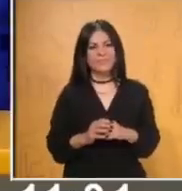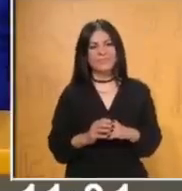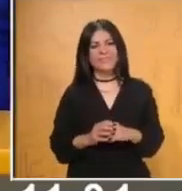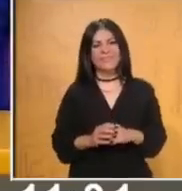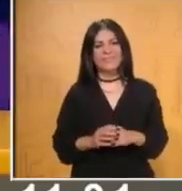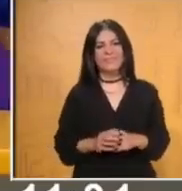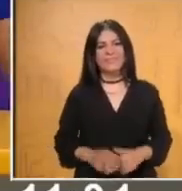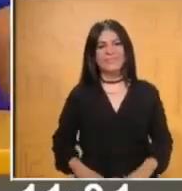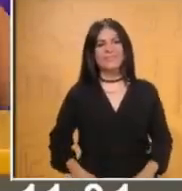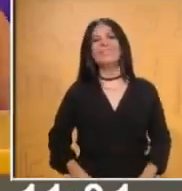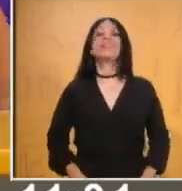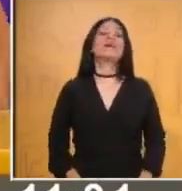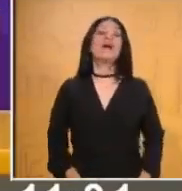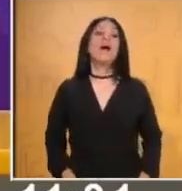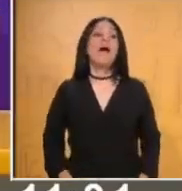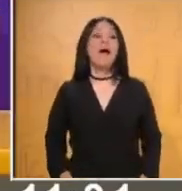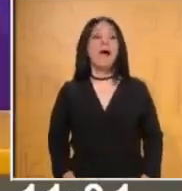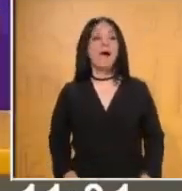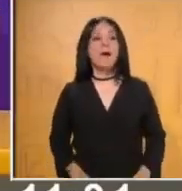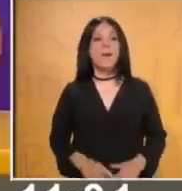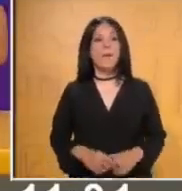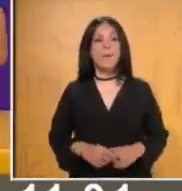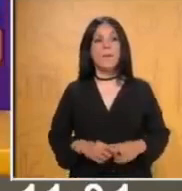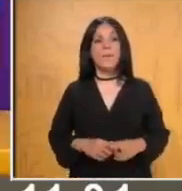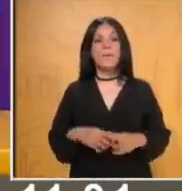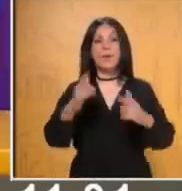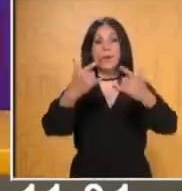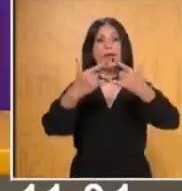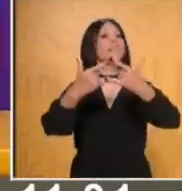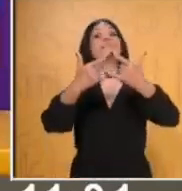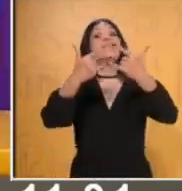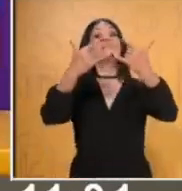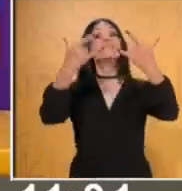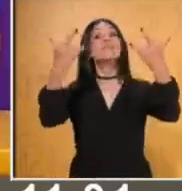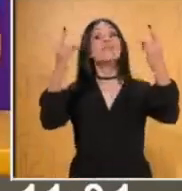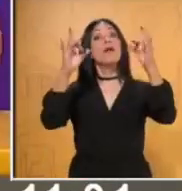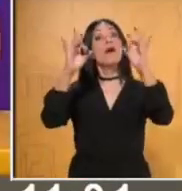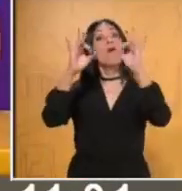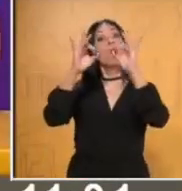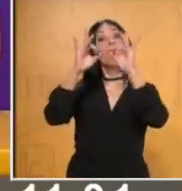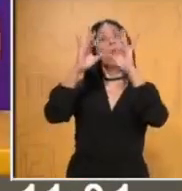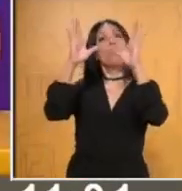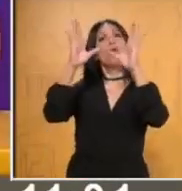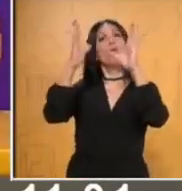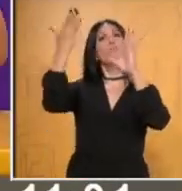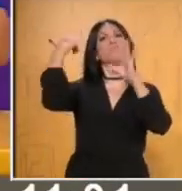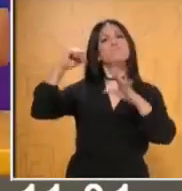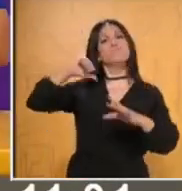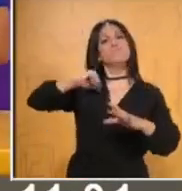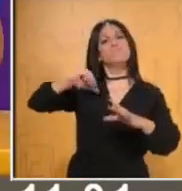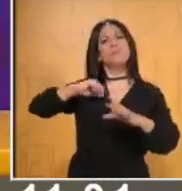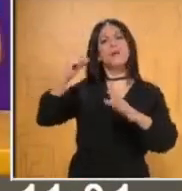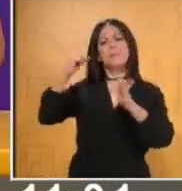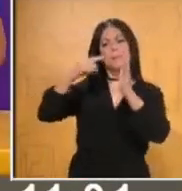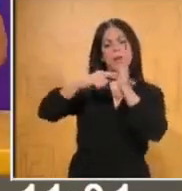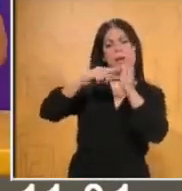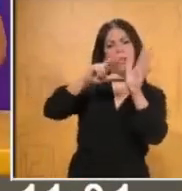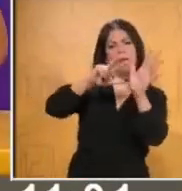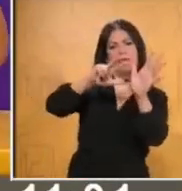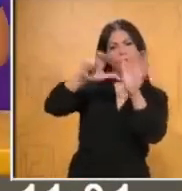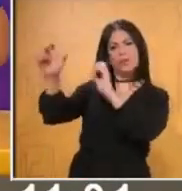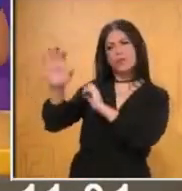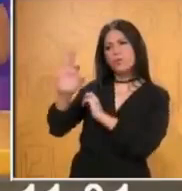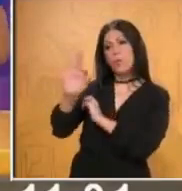Listo. Entonces vamos a empezar con el cuento. La historia sucede en el año de 1843